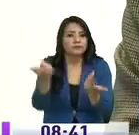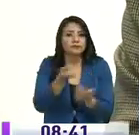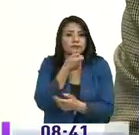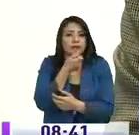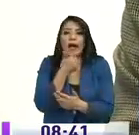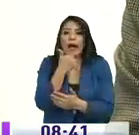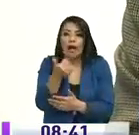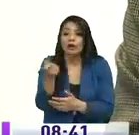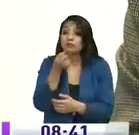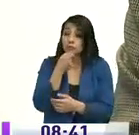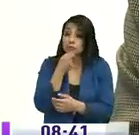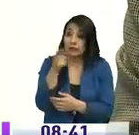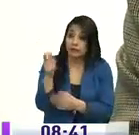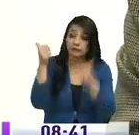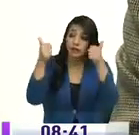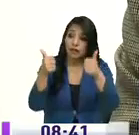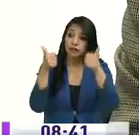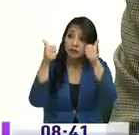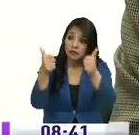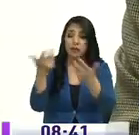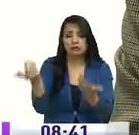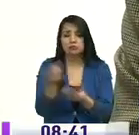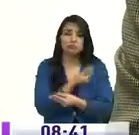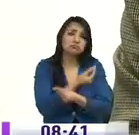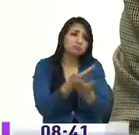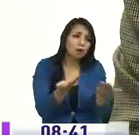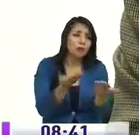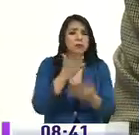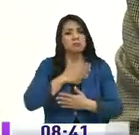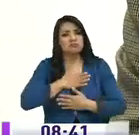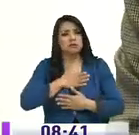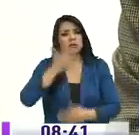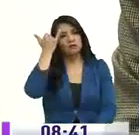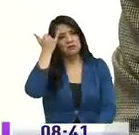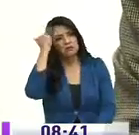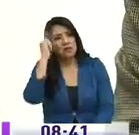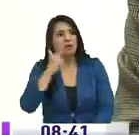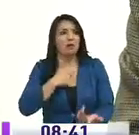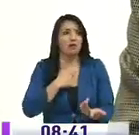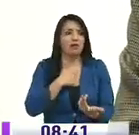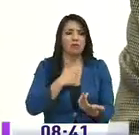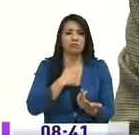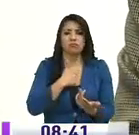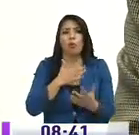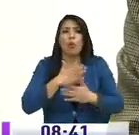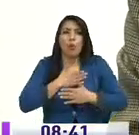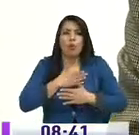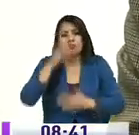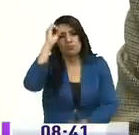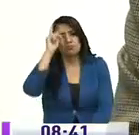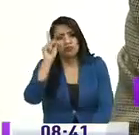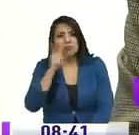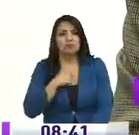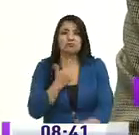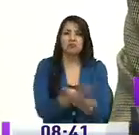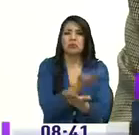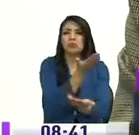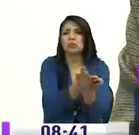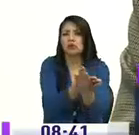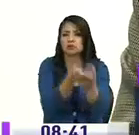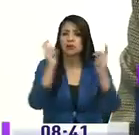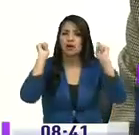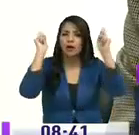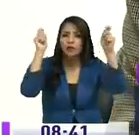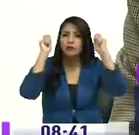aquellos candidatos a efecto de poder enterarse y transmitir también a la ciudadanía pues